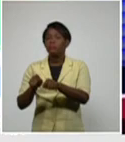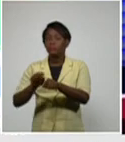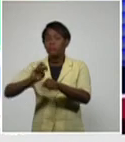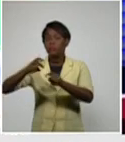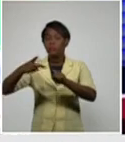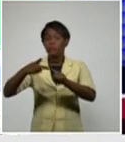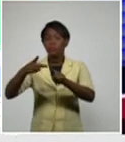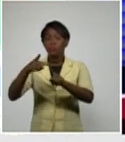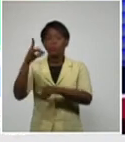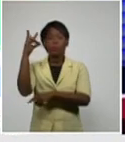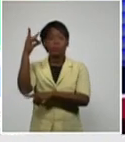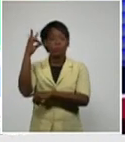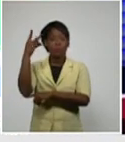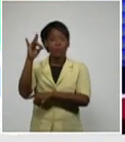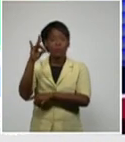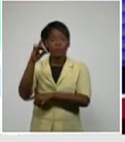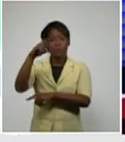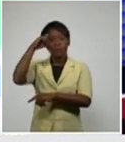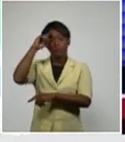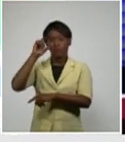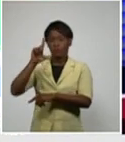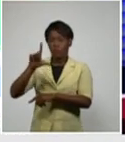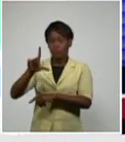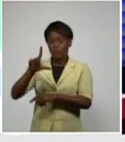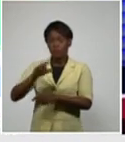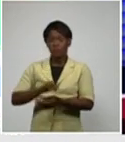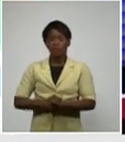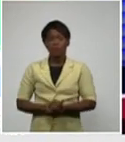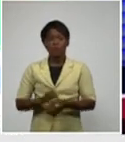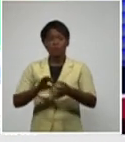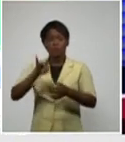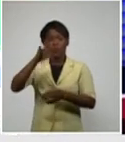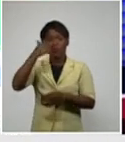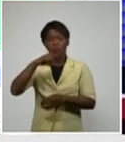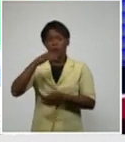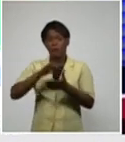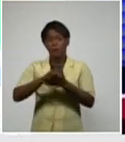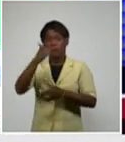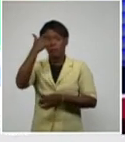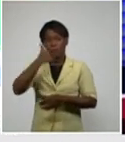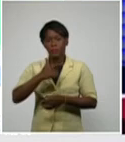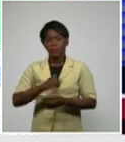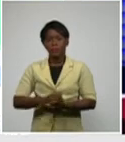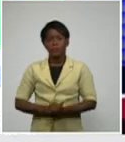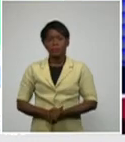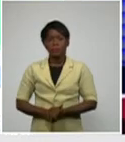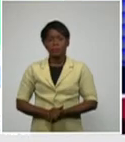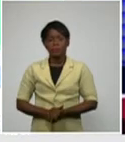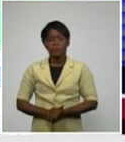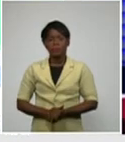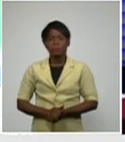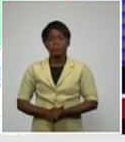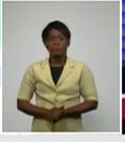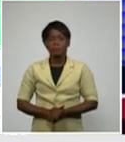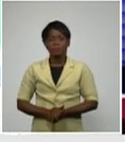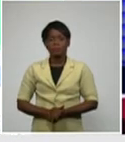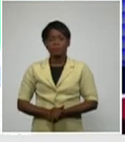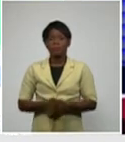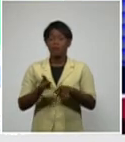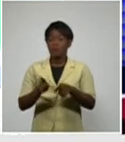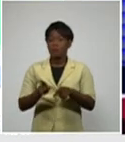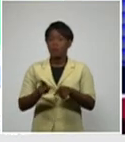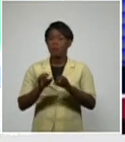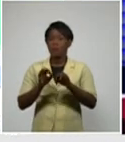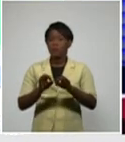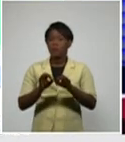Soriano, San Luis y Guamá. Esta es la situación por territorios de la complejidad.